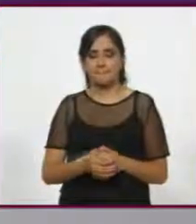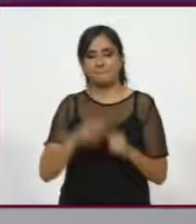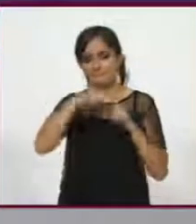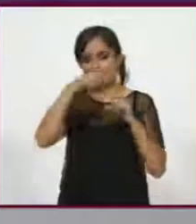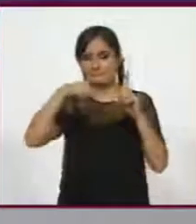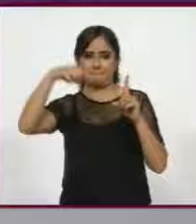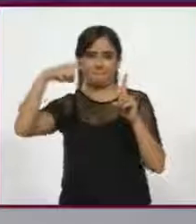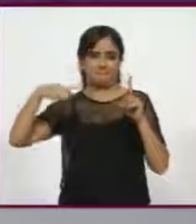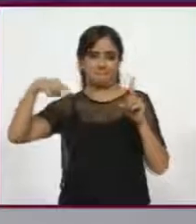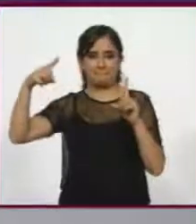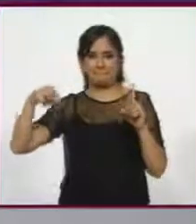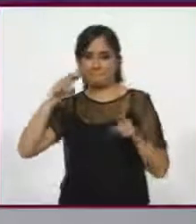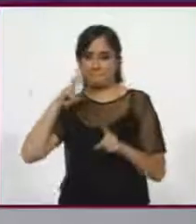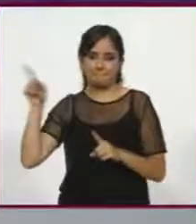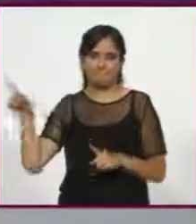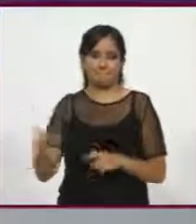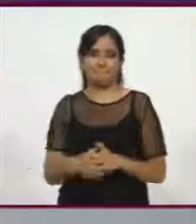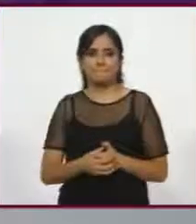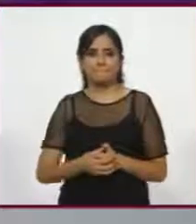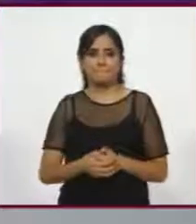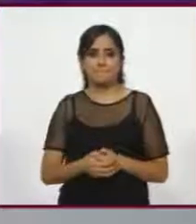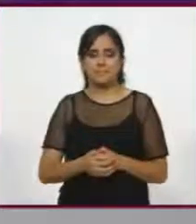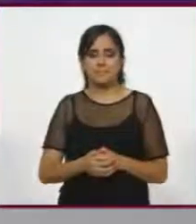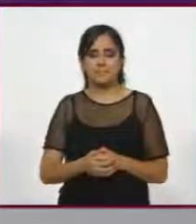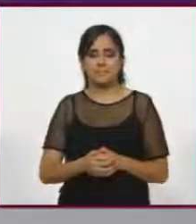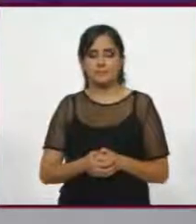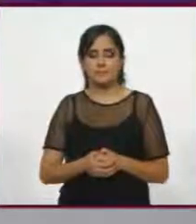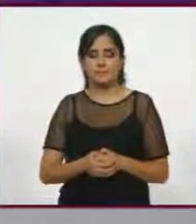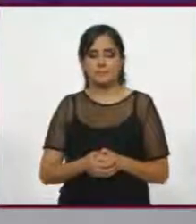tendencias genéricas. Si